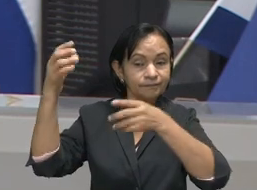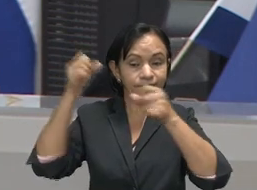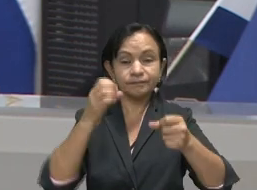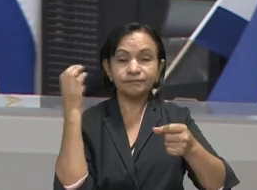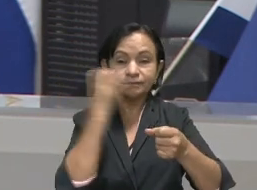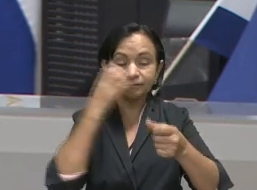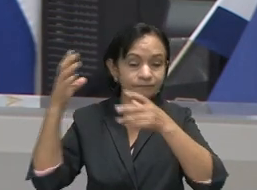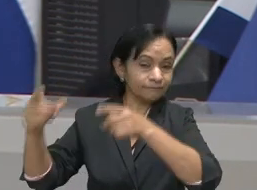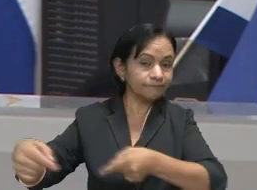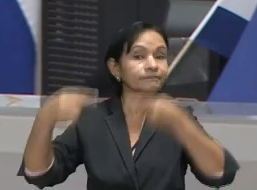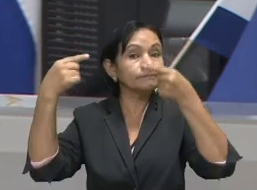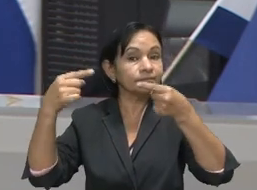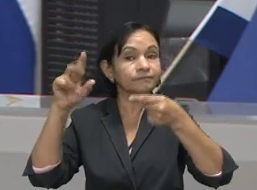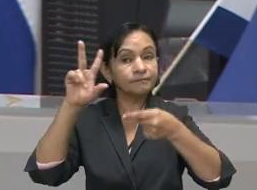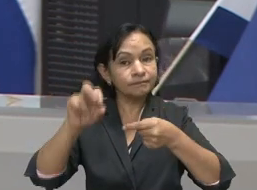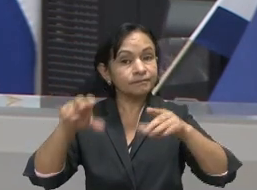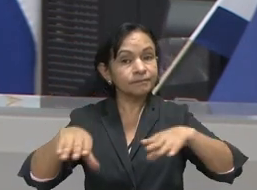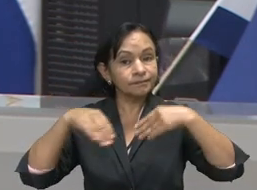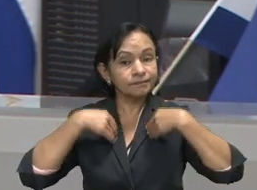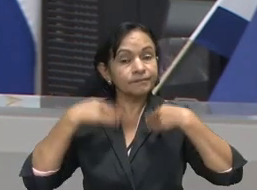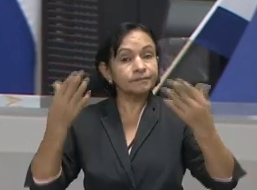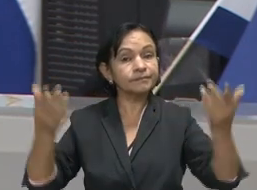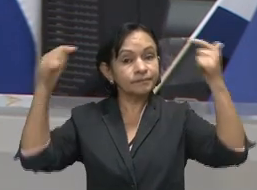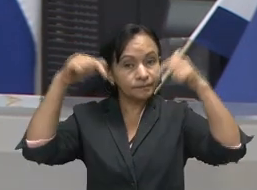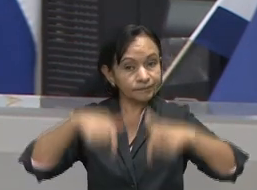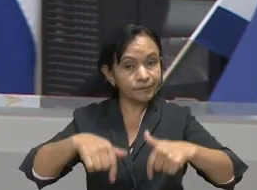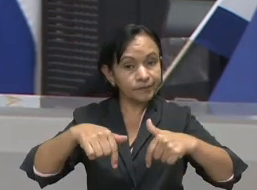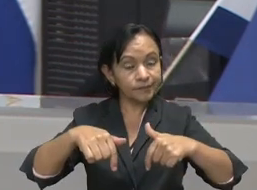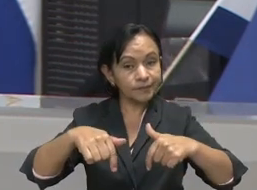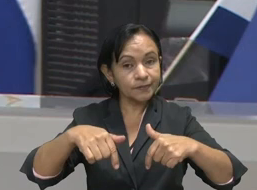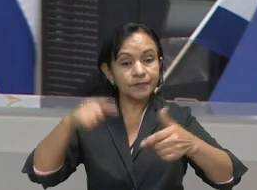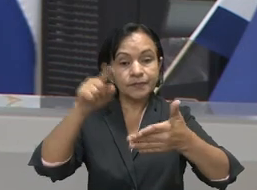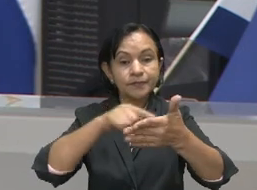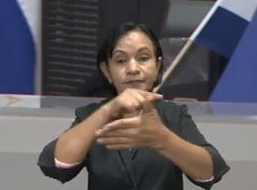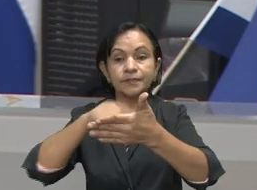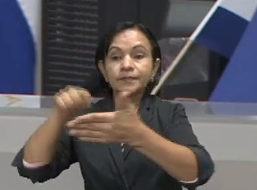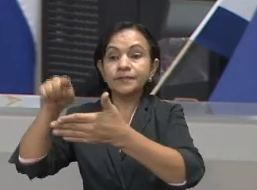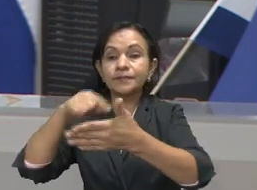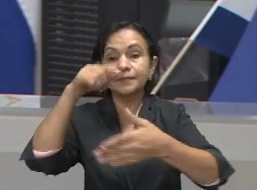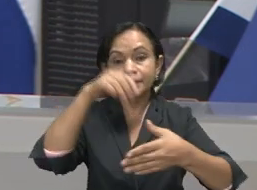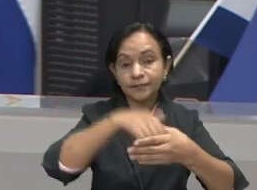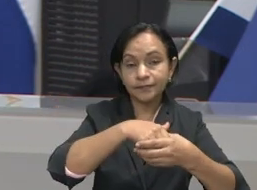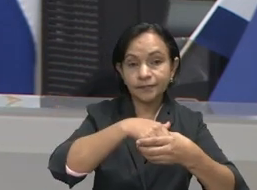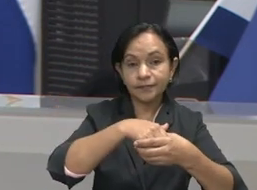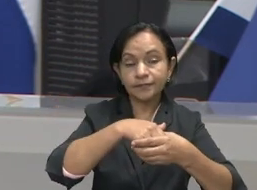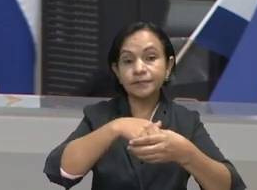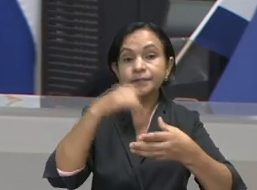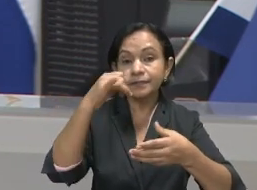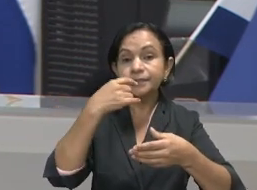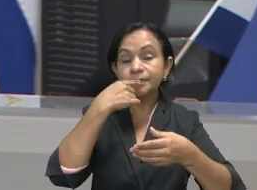esclavitud. Y hoy más que nunca, además de votar por